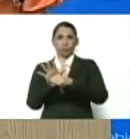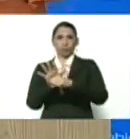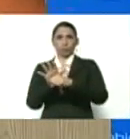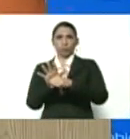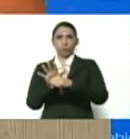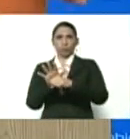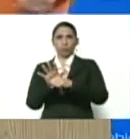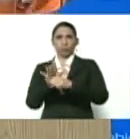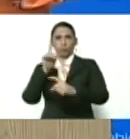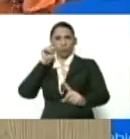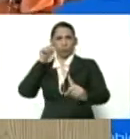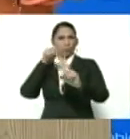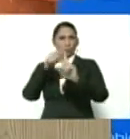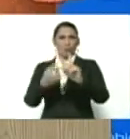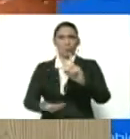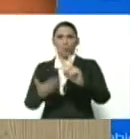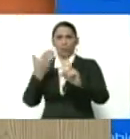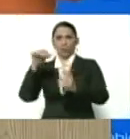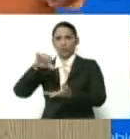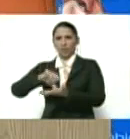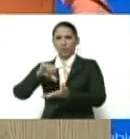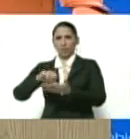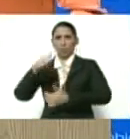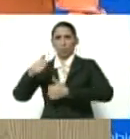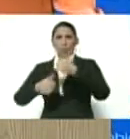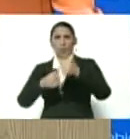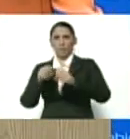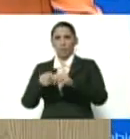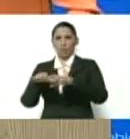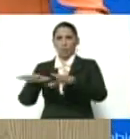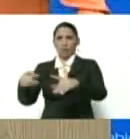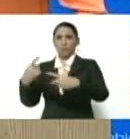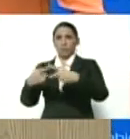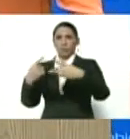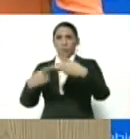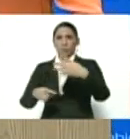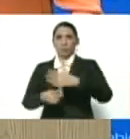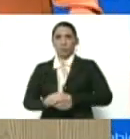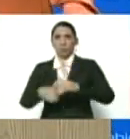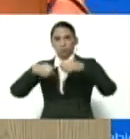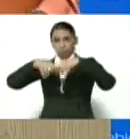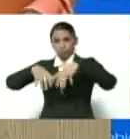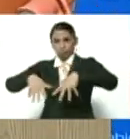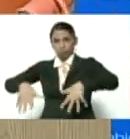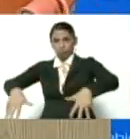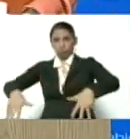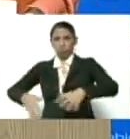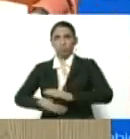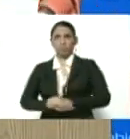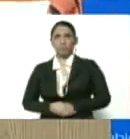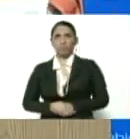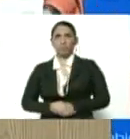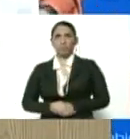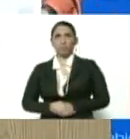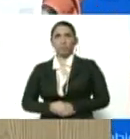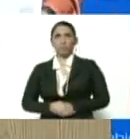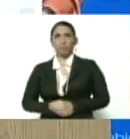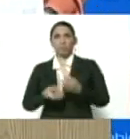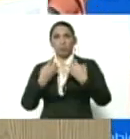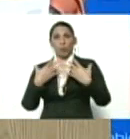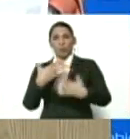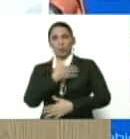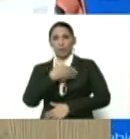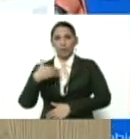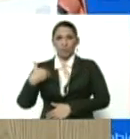a ese importante foco del cual se derivaron también ramificaciones relevantes. Bueno,